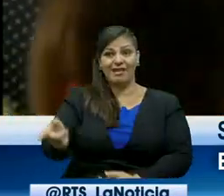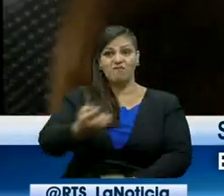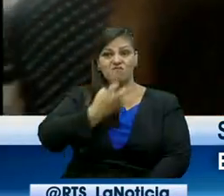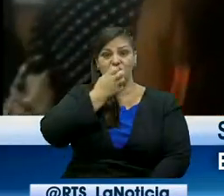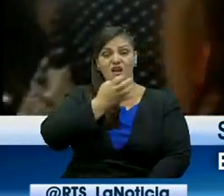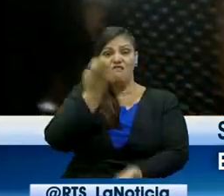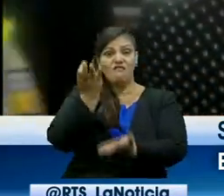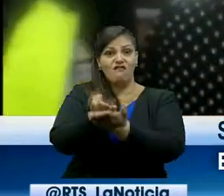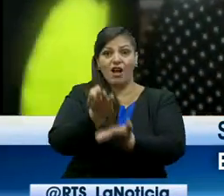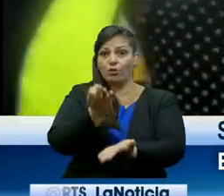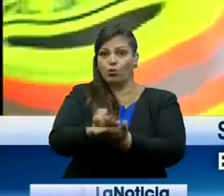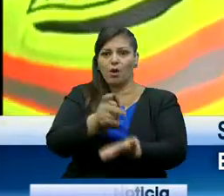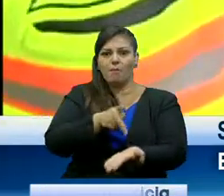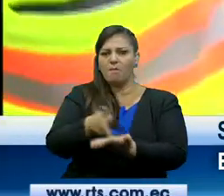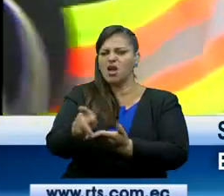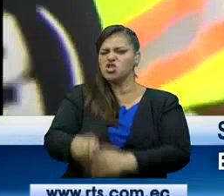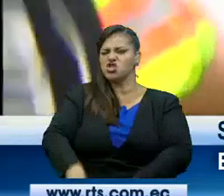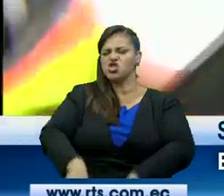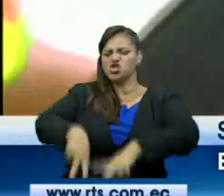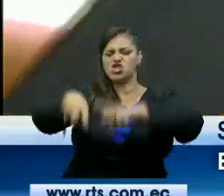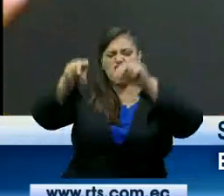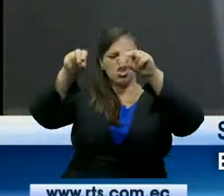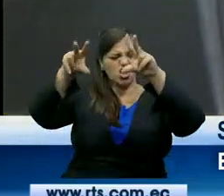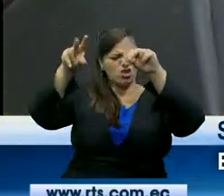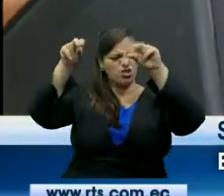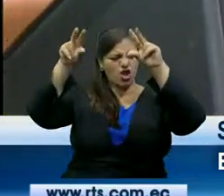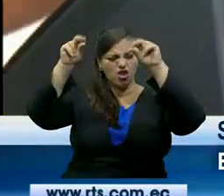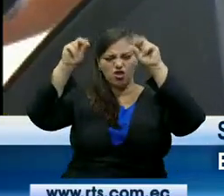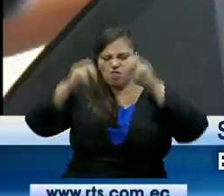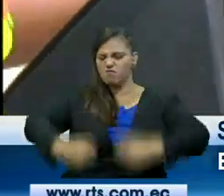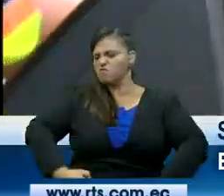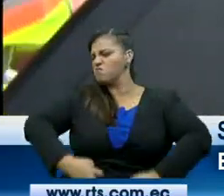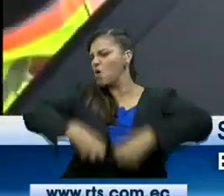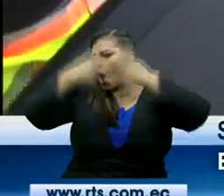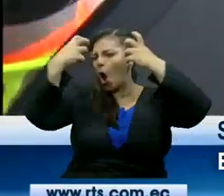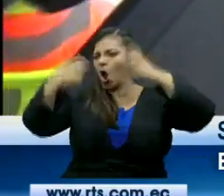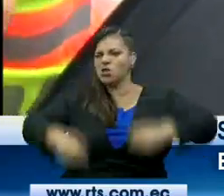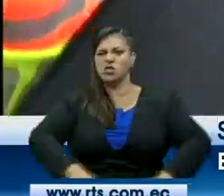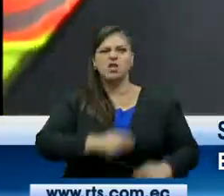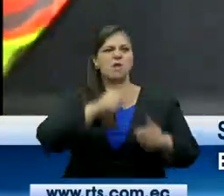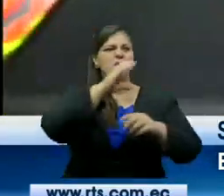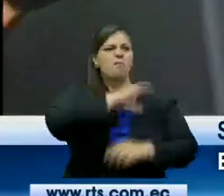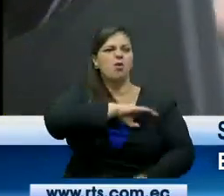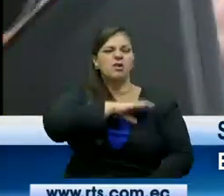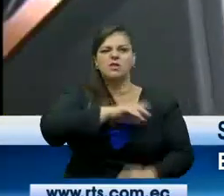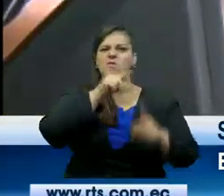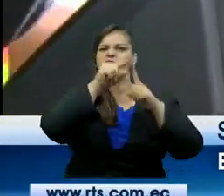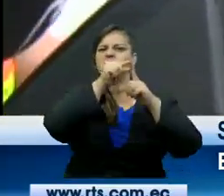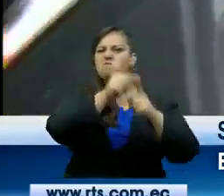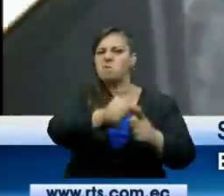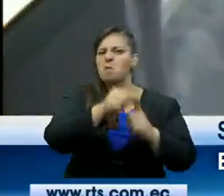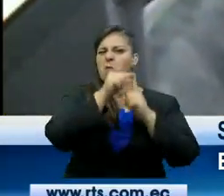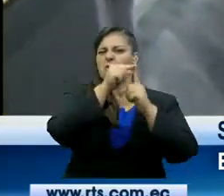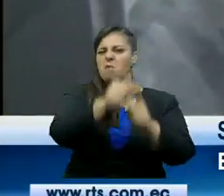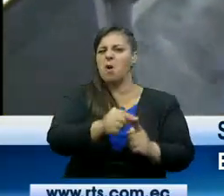ella supuestamente se habría negado a pagar una cuenta y habría insultado a varios policías, según videos difundidos en